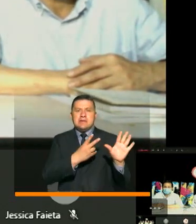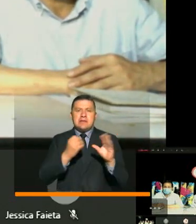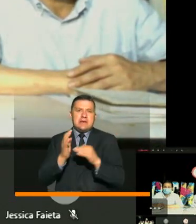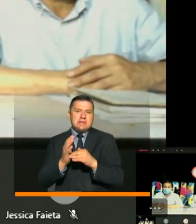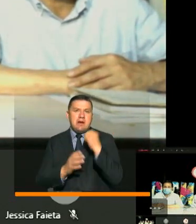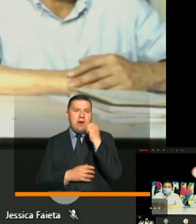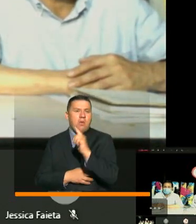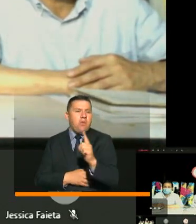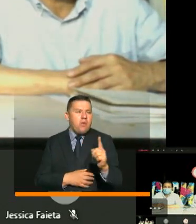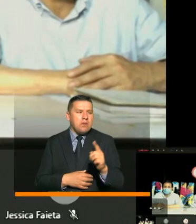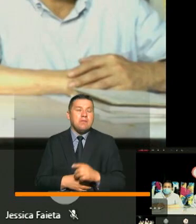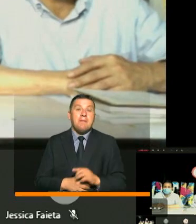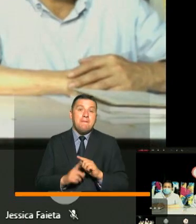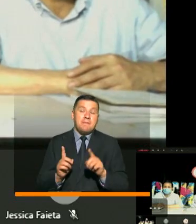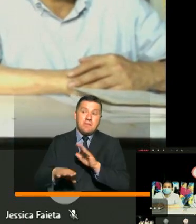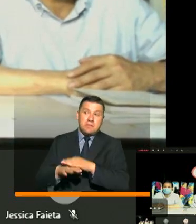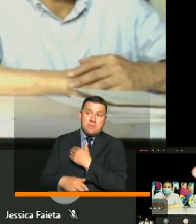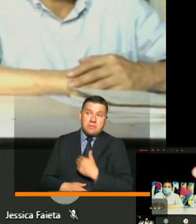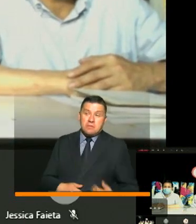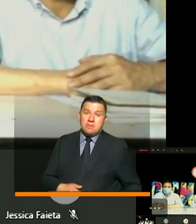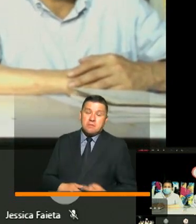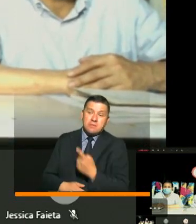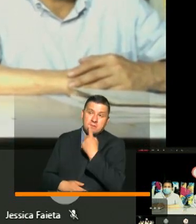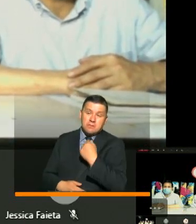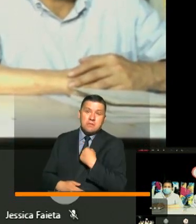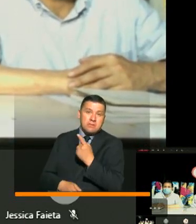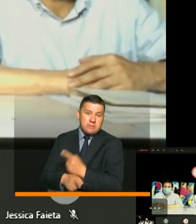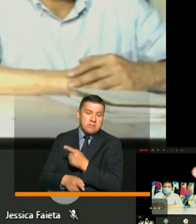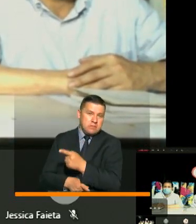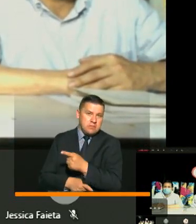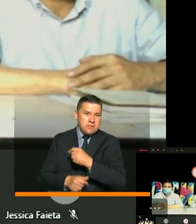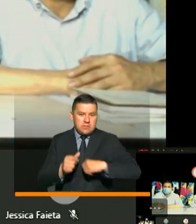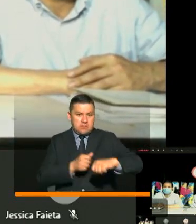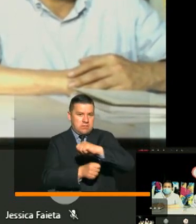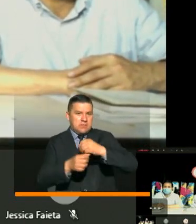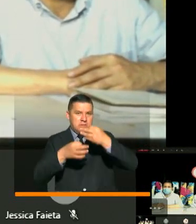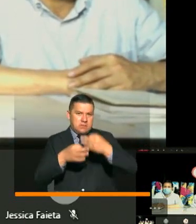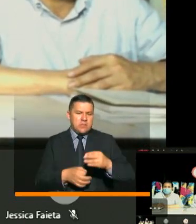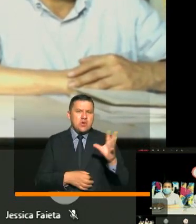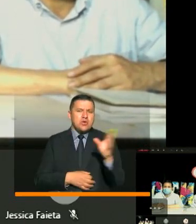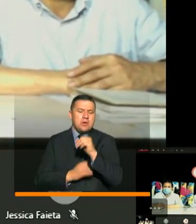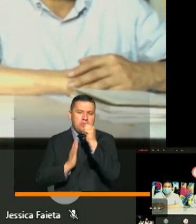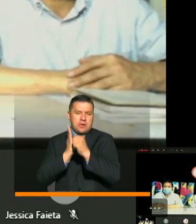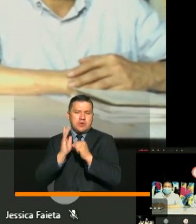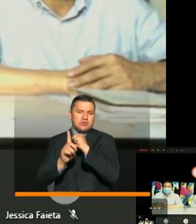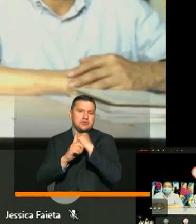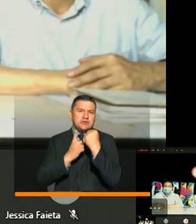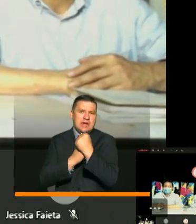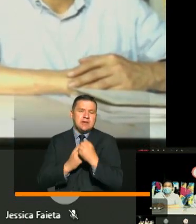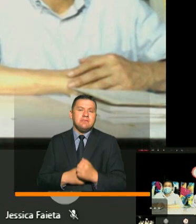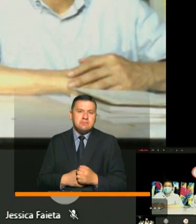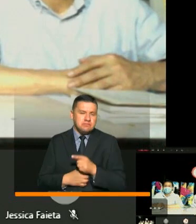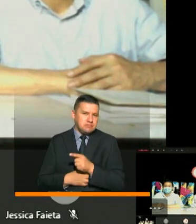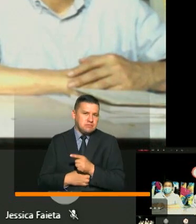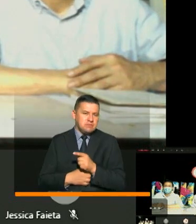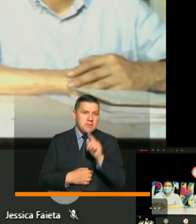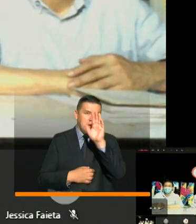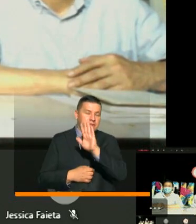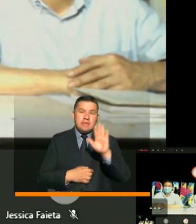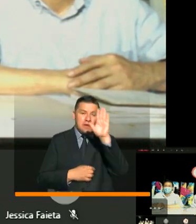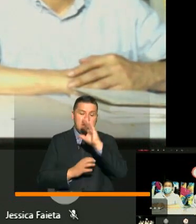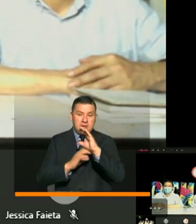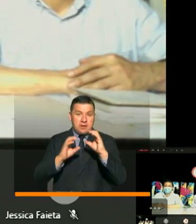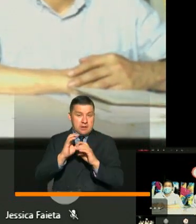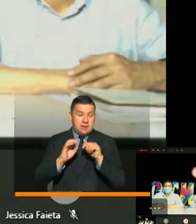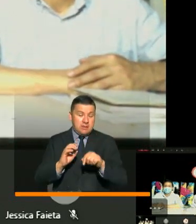700.000 beneficiados. Pero, presidente, usted mencionaba como parte de la reactivación segura todos los programas sociales. Y aquí en el Departamento